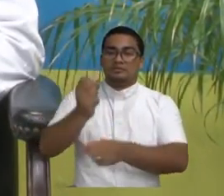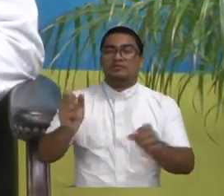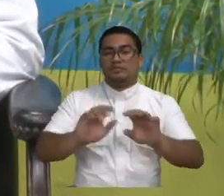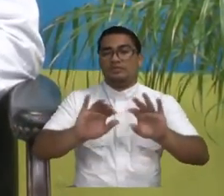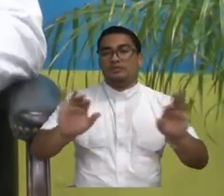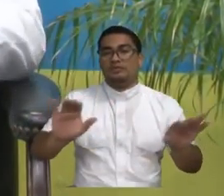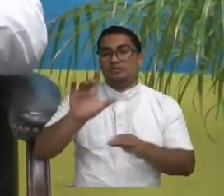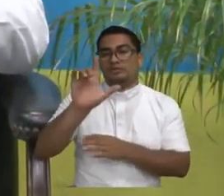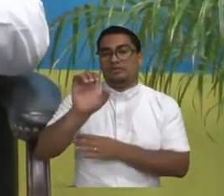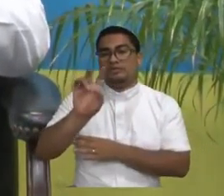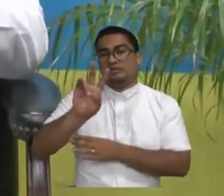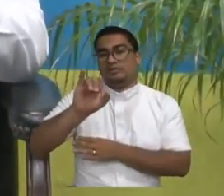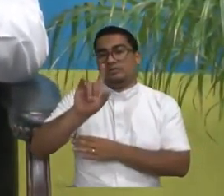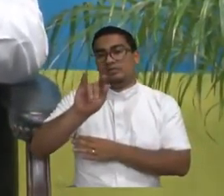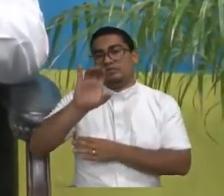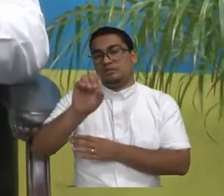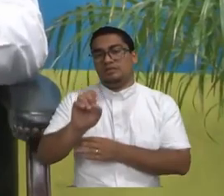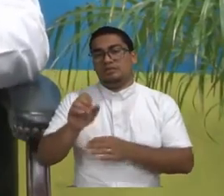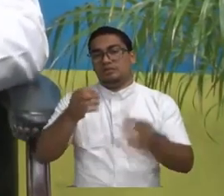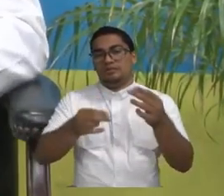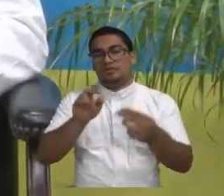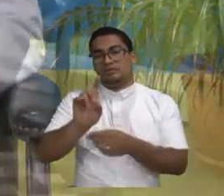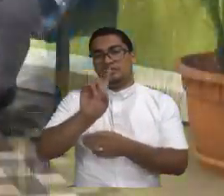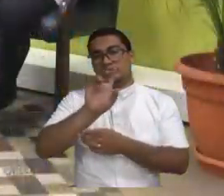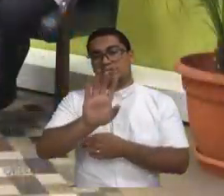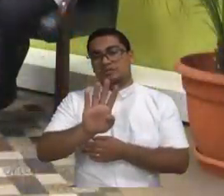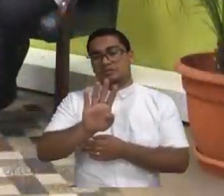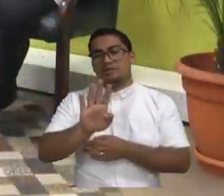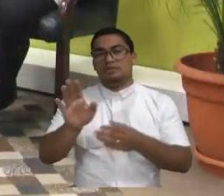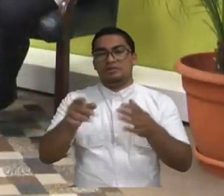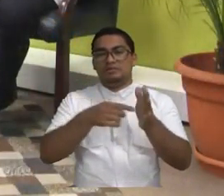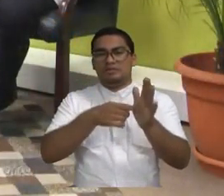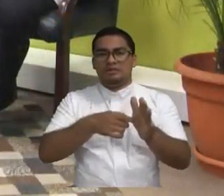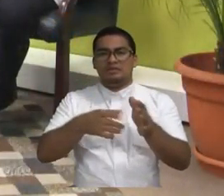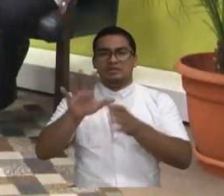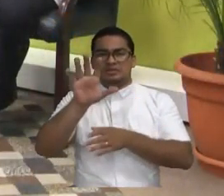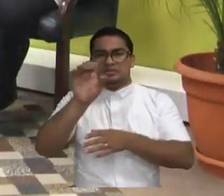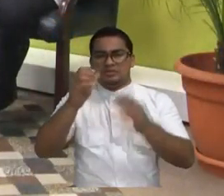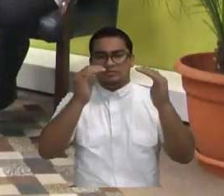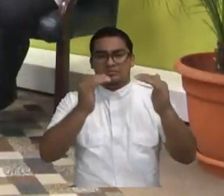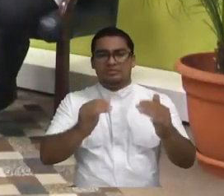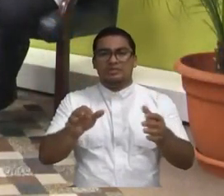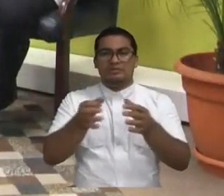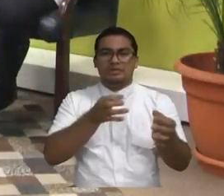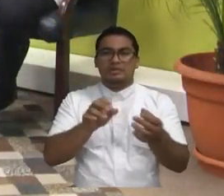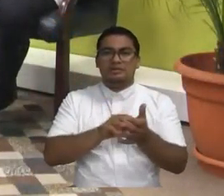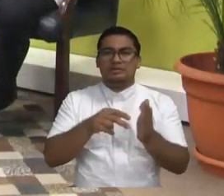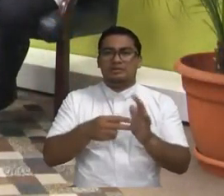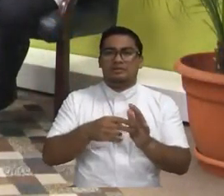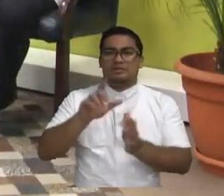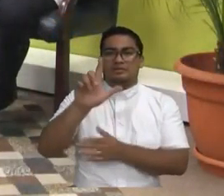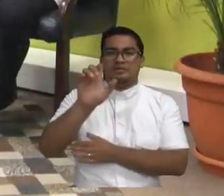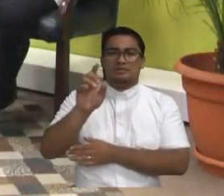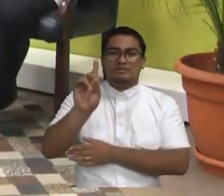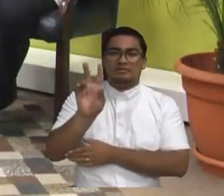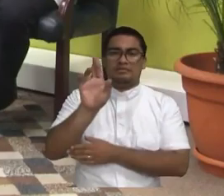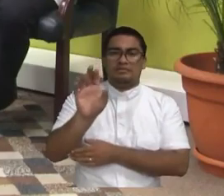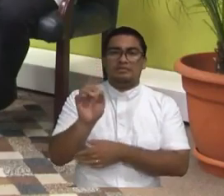14 abordan más de 50 versículos acerca de la lepra, cómo prevenirla, cómo diagnosticarla y cómo